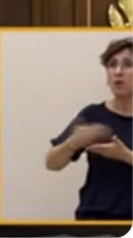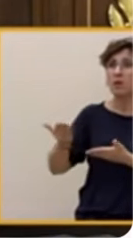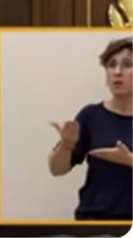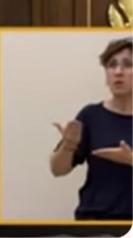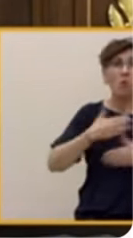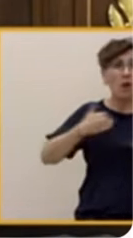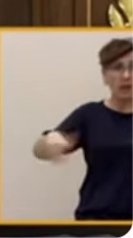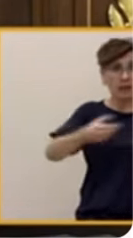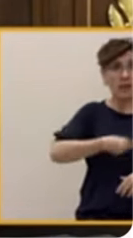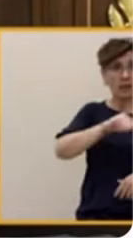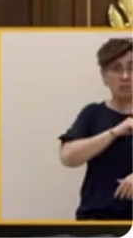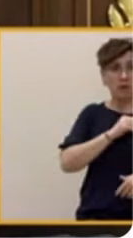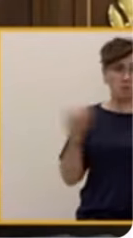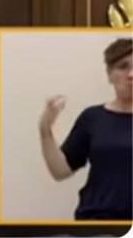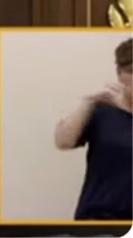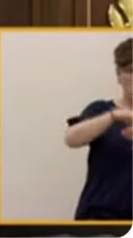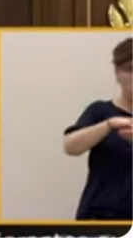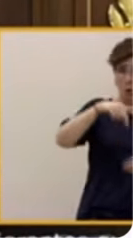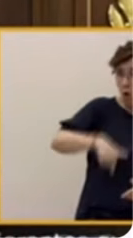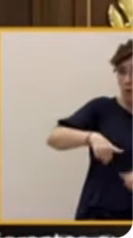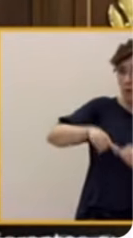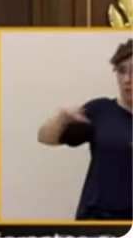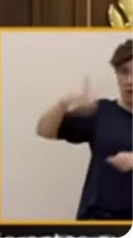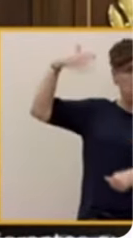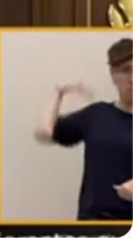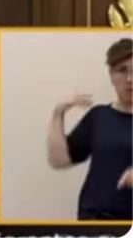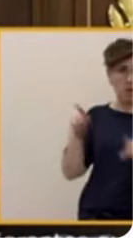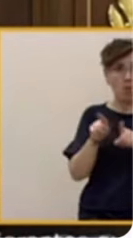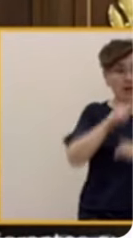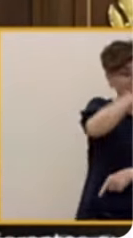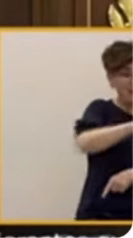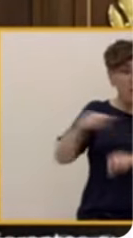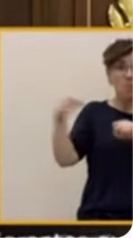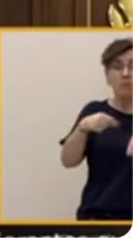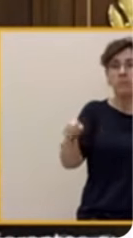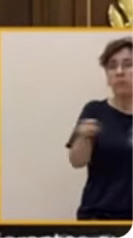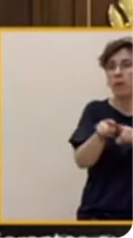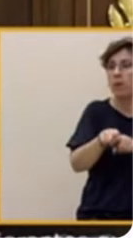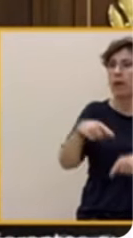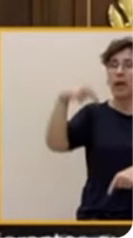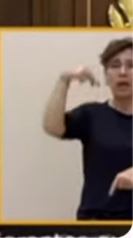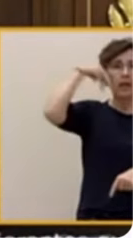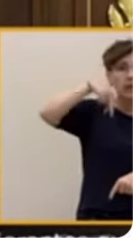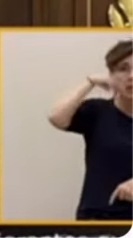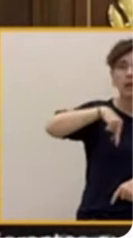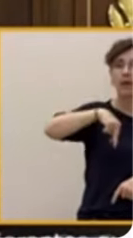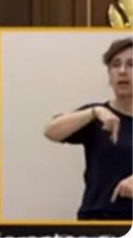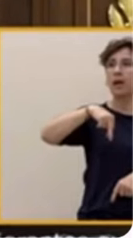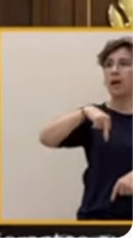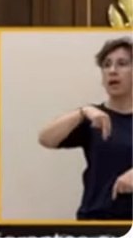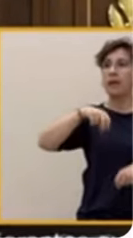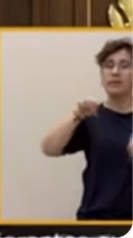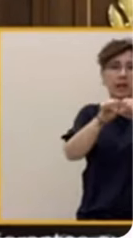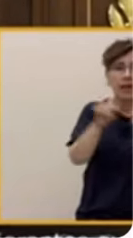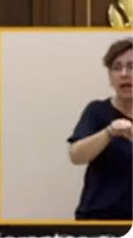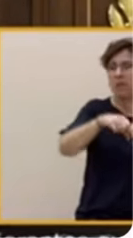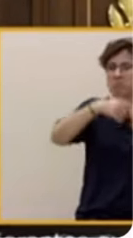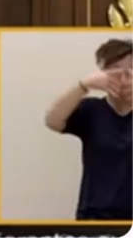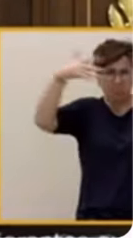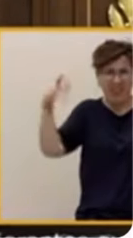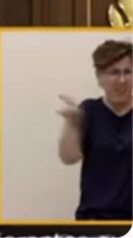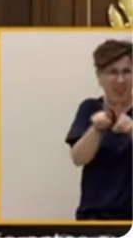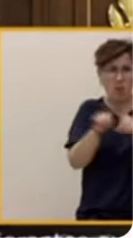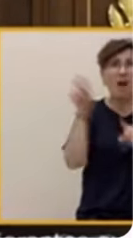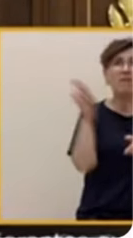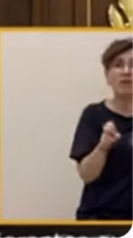este artículo podrían ser nigerianos, senegaleses o magrebíes. Pero, en realidad, esta noticia, señorías, apareció en un